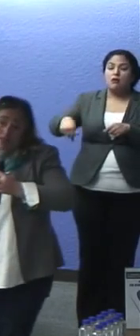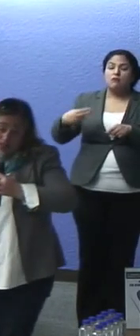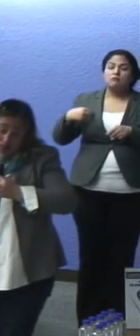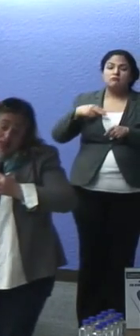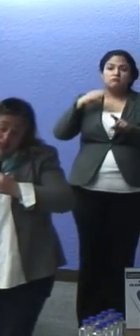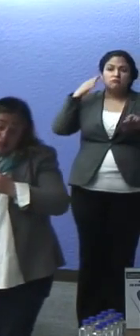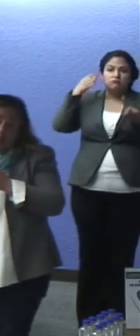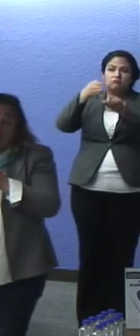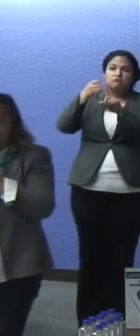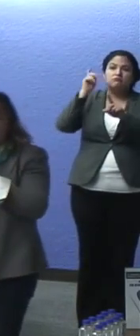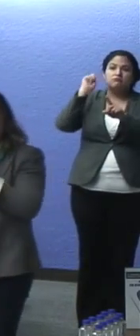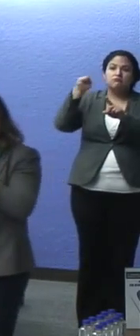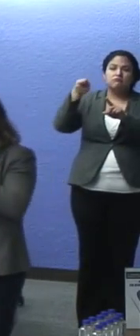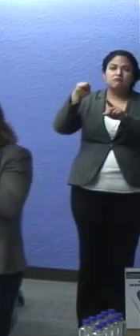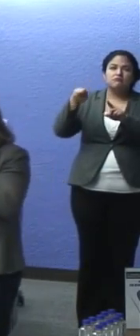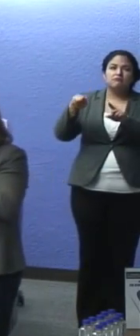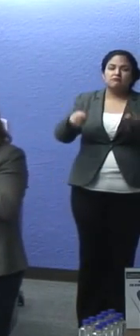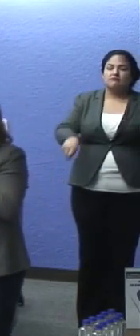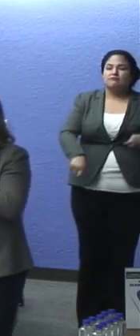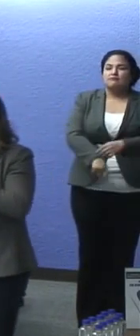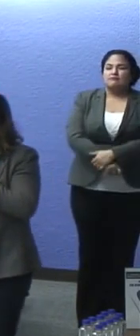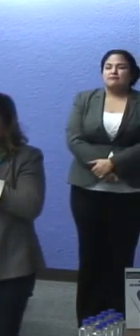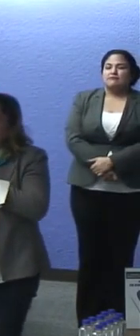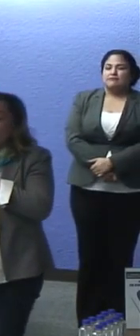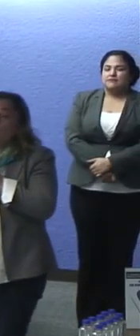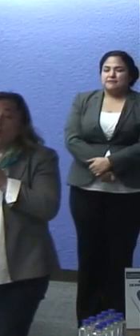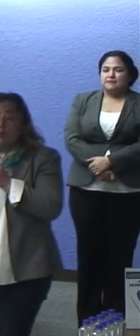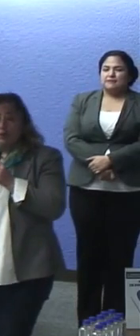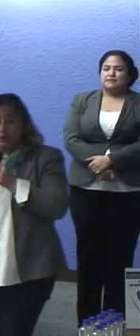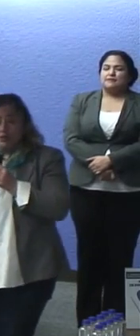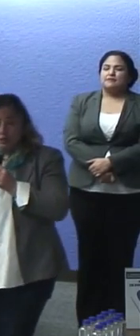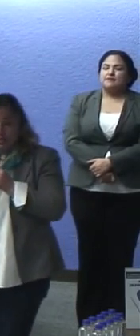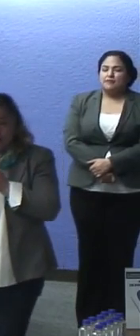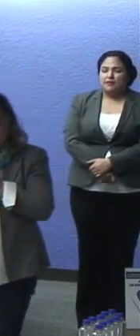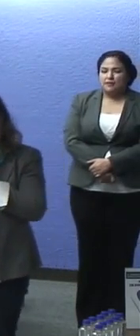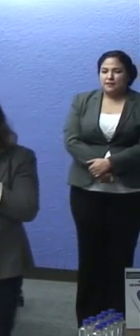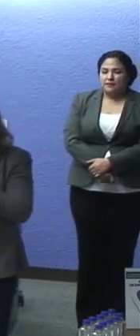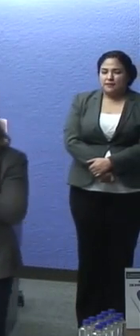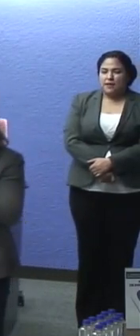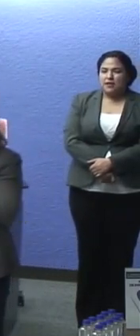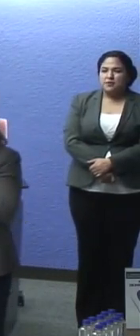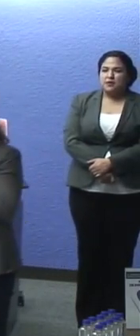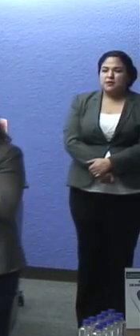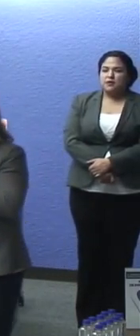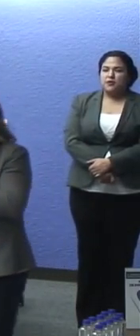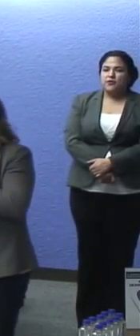que hoy va a ser una discusión, que es si es diversidad funcional o personas con discapacidad.